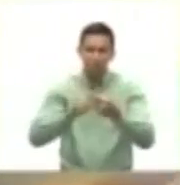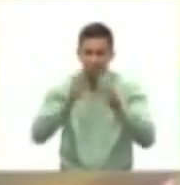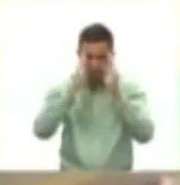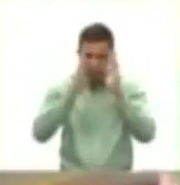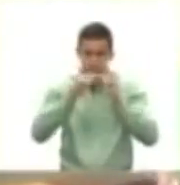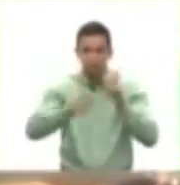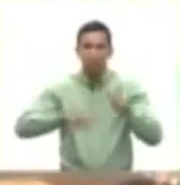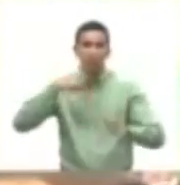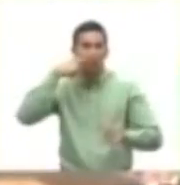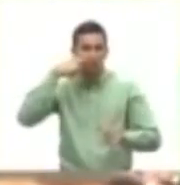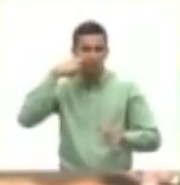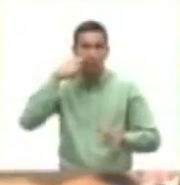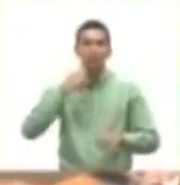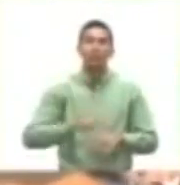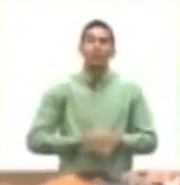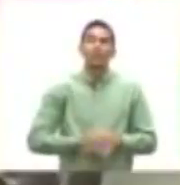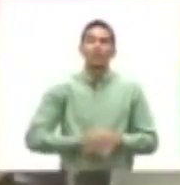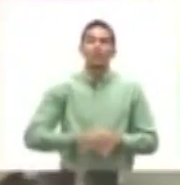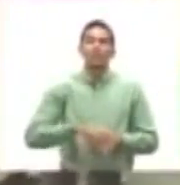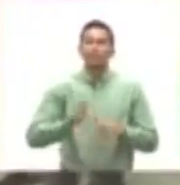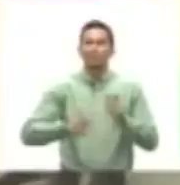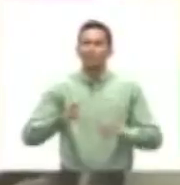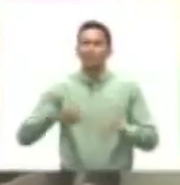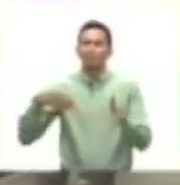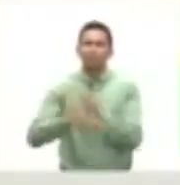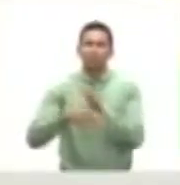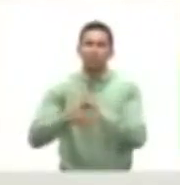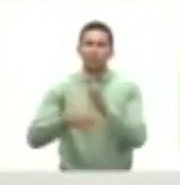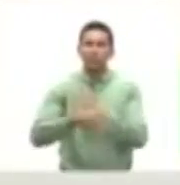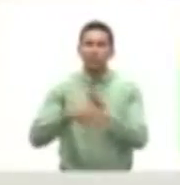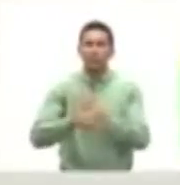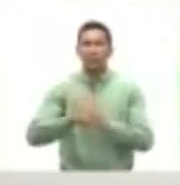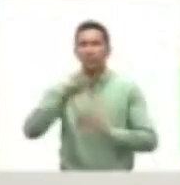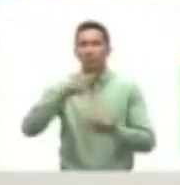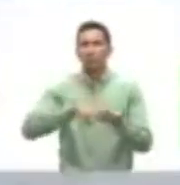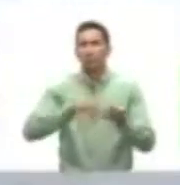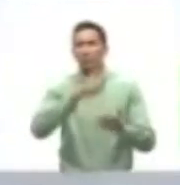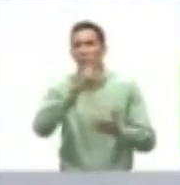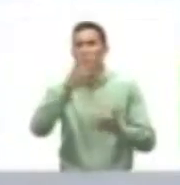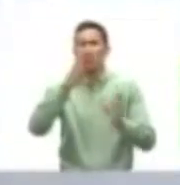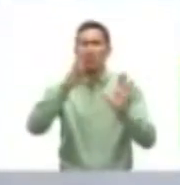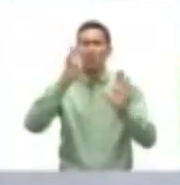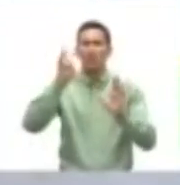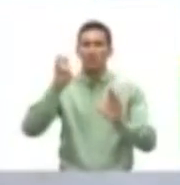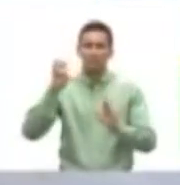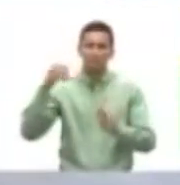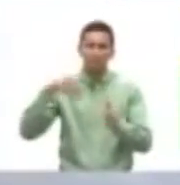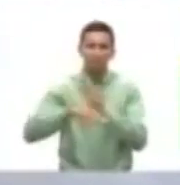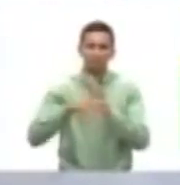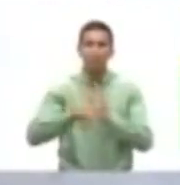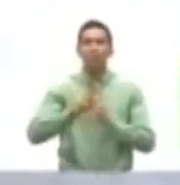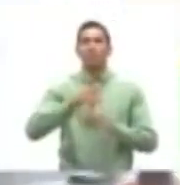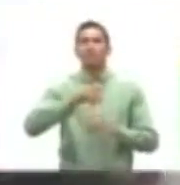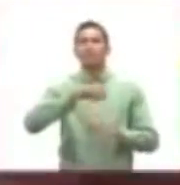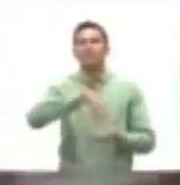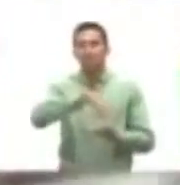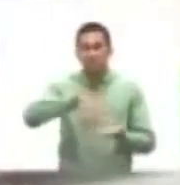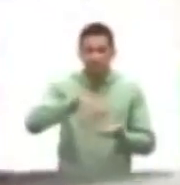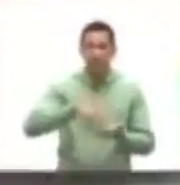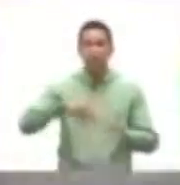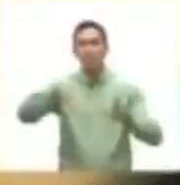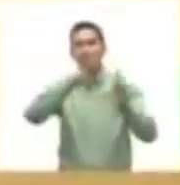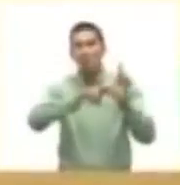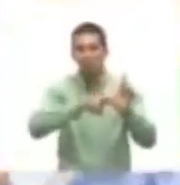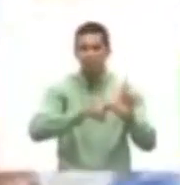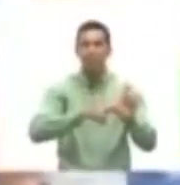menos 21.294 retornados y deportados han llegado a Norte de Santander, Arauca, La Guajira y Vichada. El Atlántico